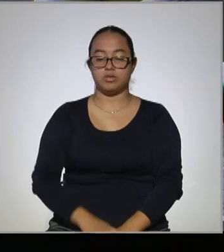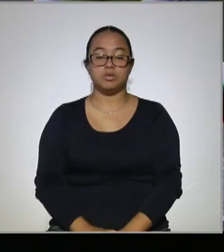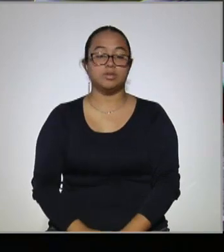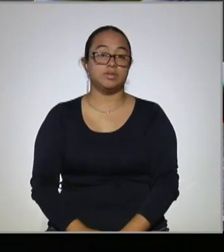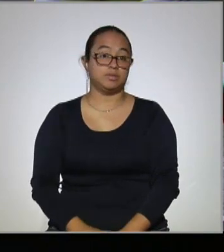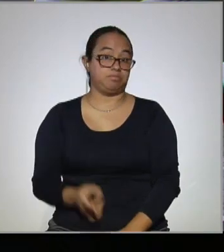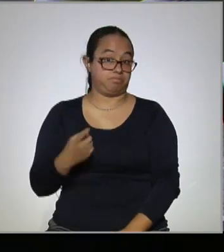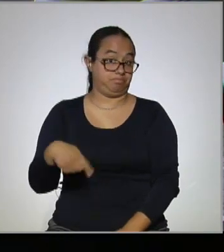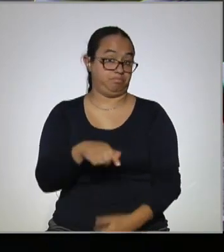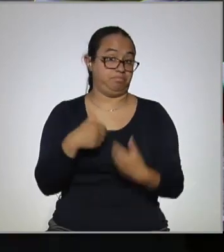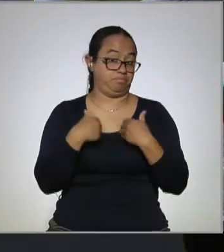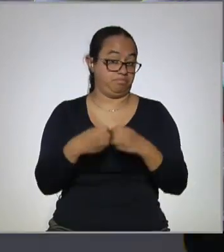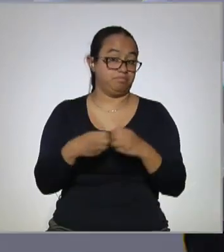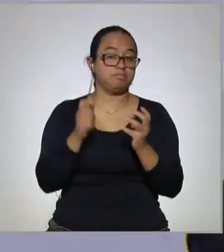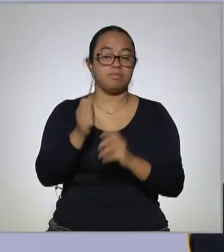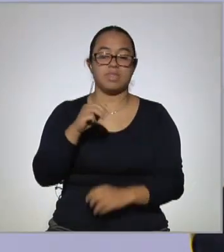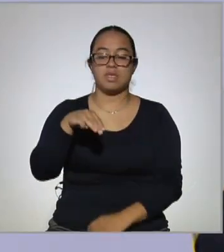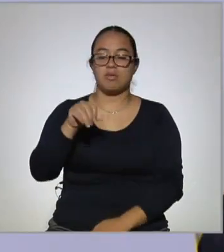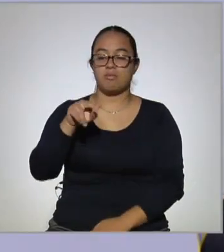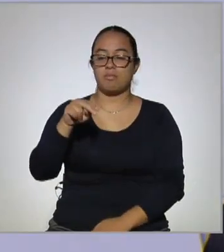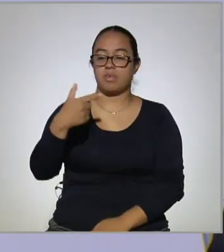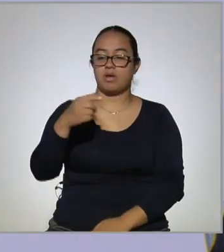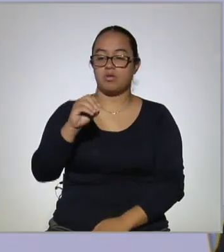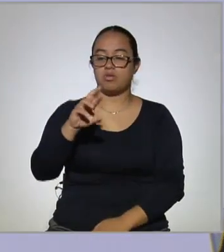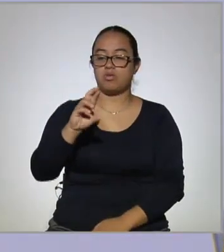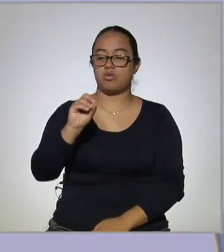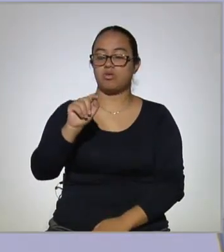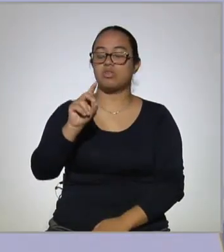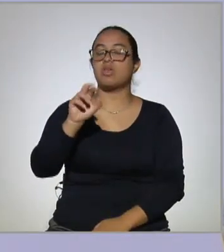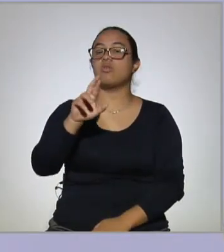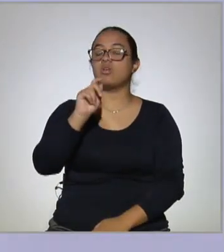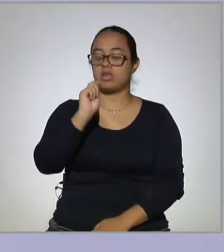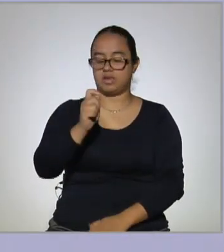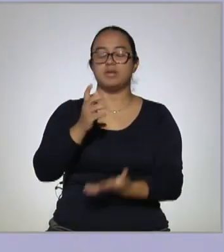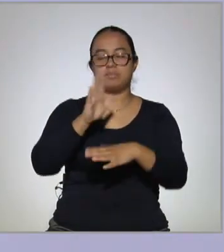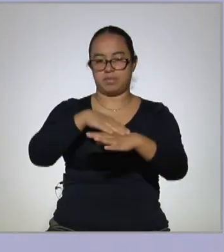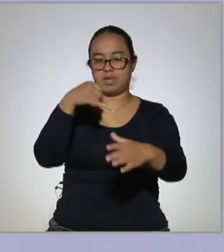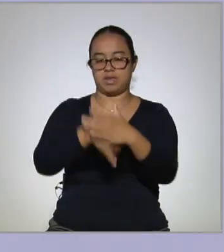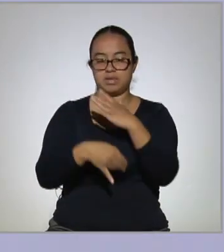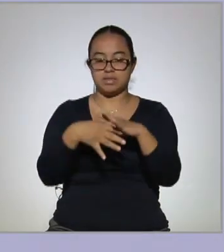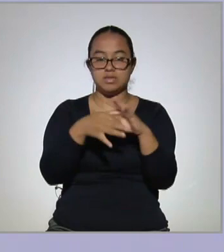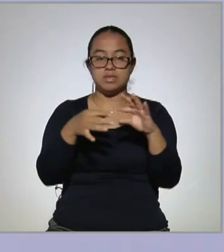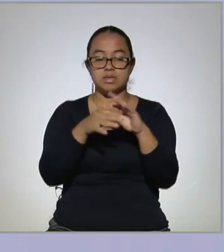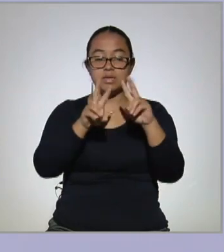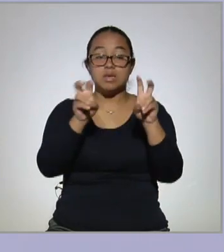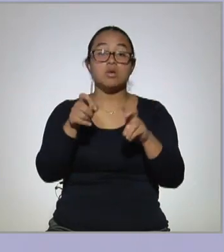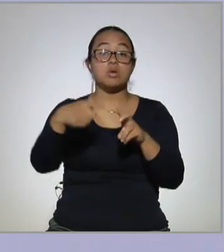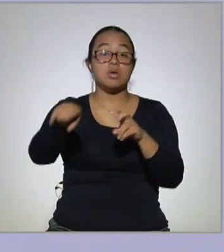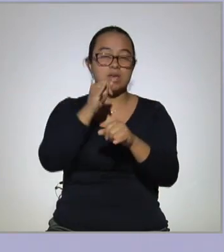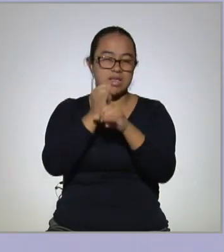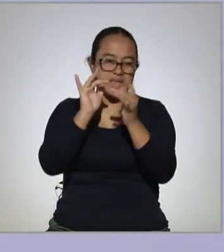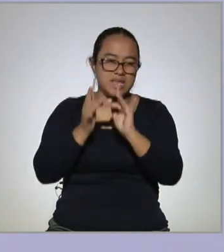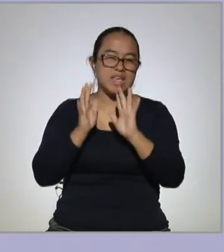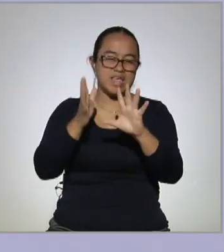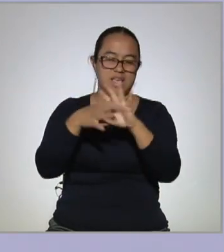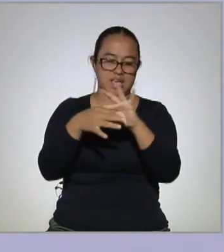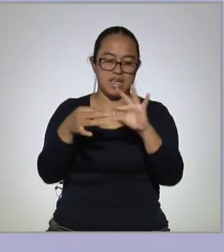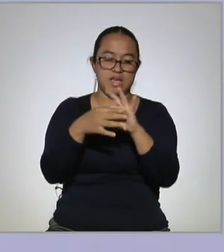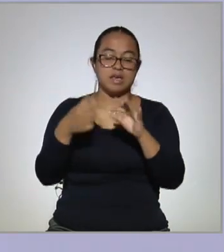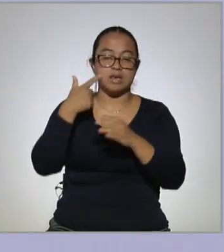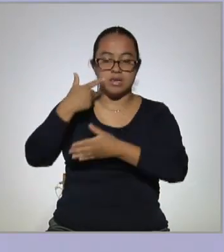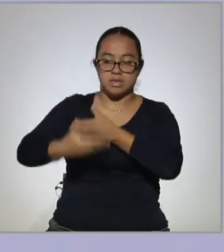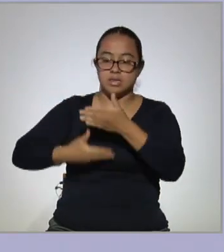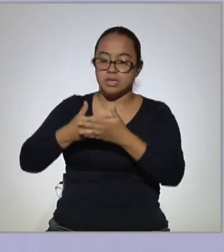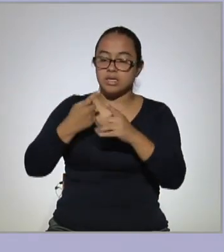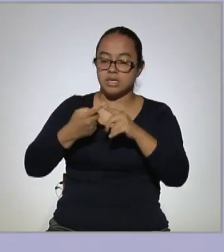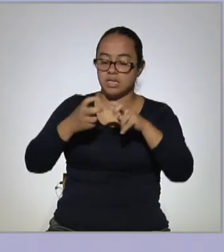¿Les quedó claro qué es el manguito rotador? Bueno, pues ahora vamos a meter de una vez más de lleno al tema. Los que están ya en redes han escuchado mucho sobre esto. Les presento